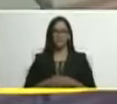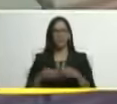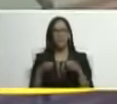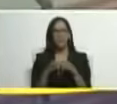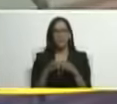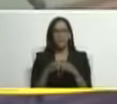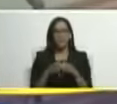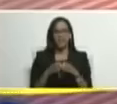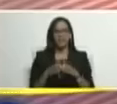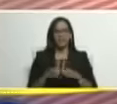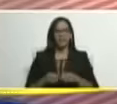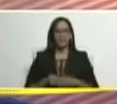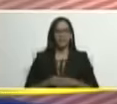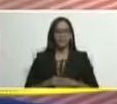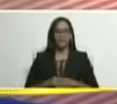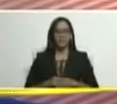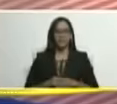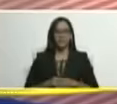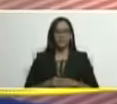compañera.